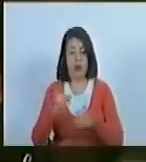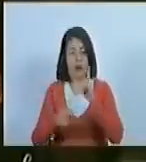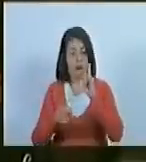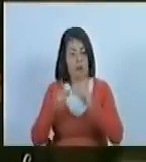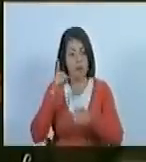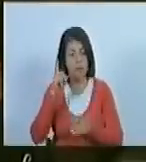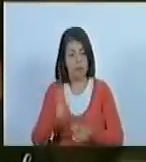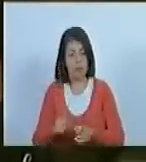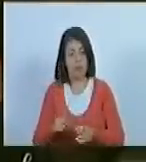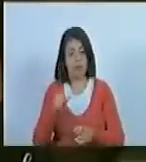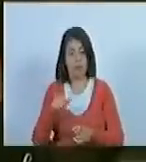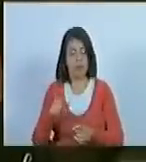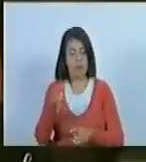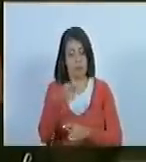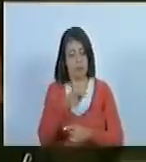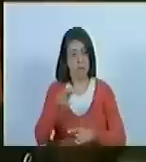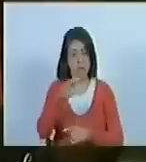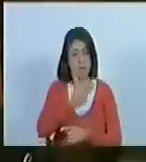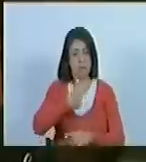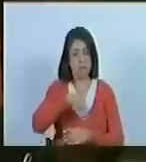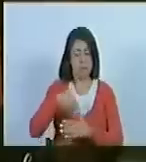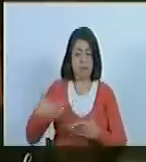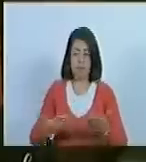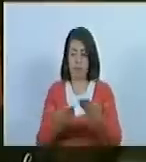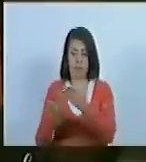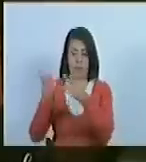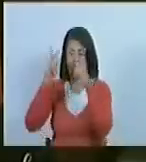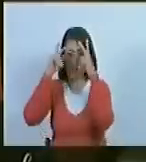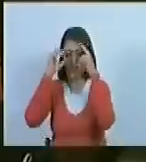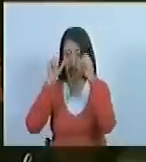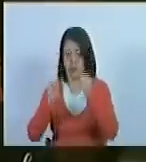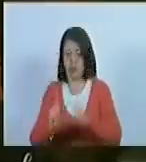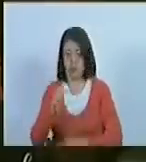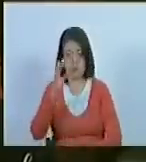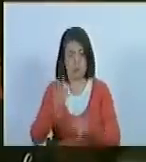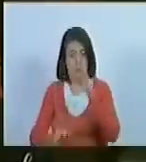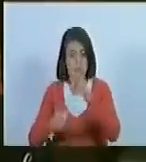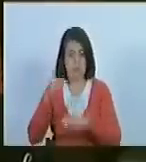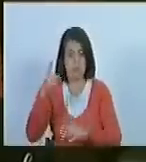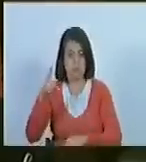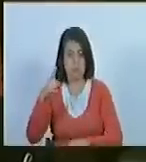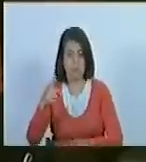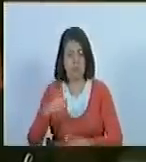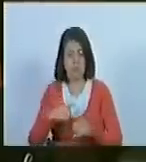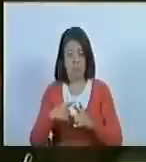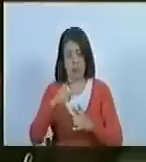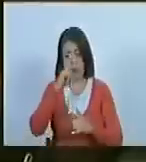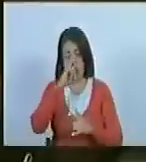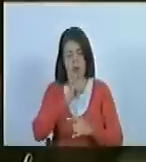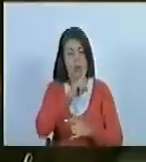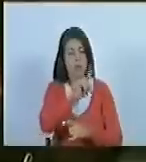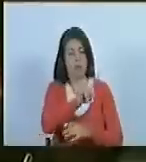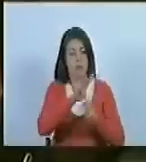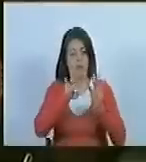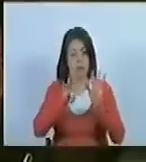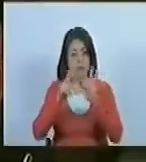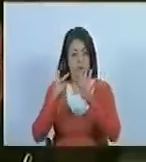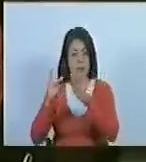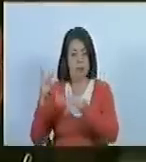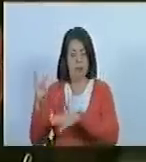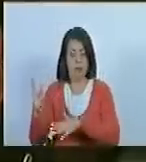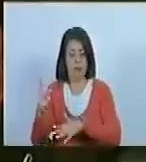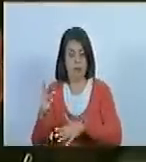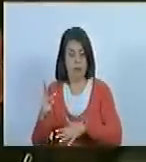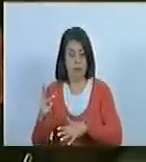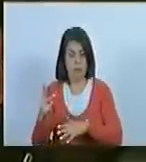momento dado de su vida buscan nuestros servicios como profesionales del derecho. En el año 1972